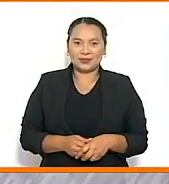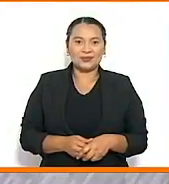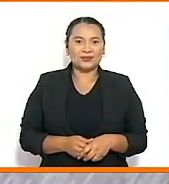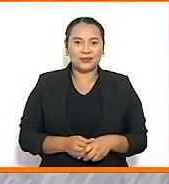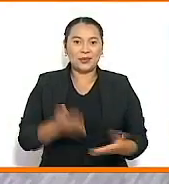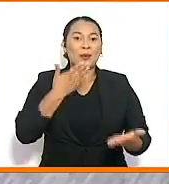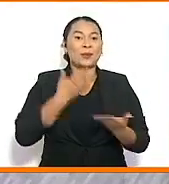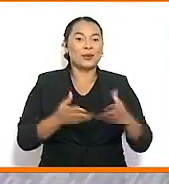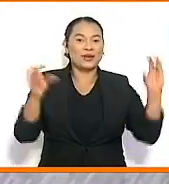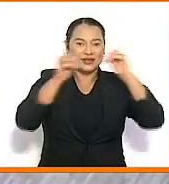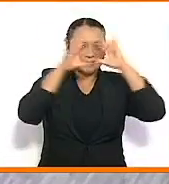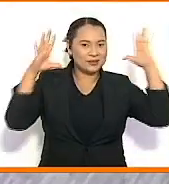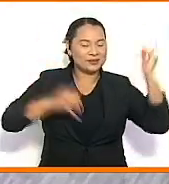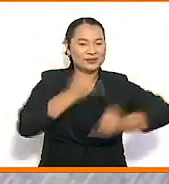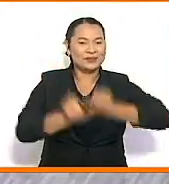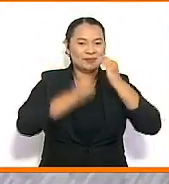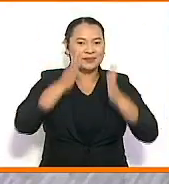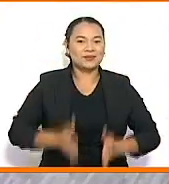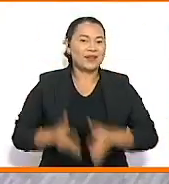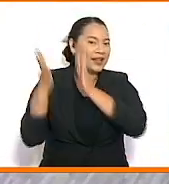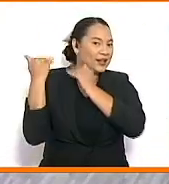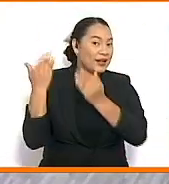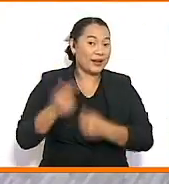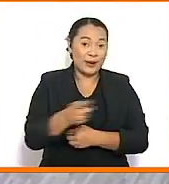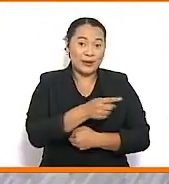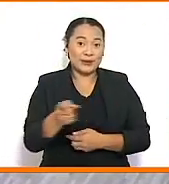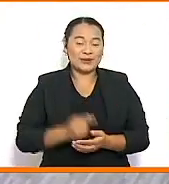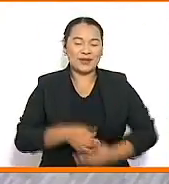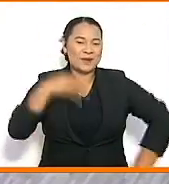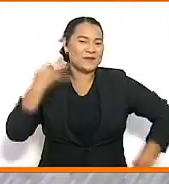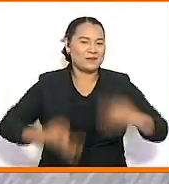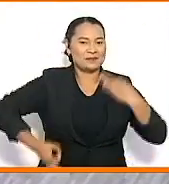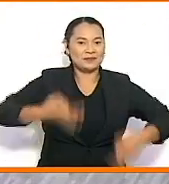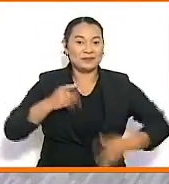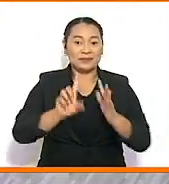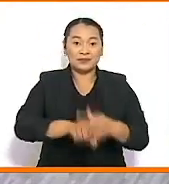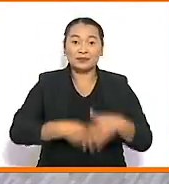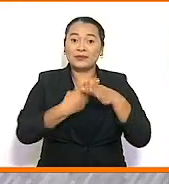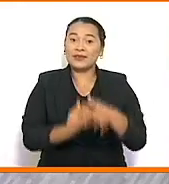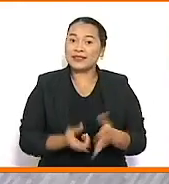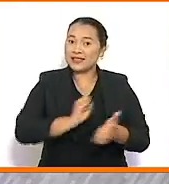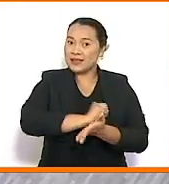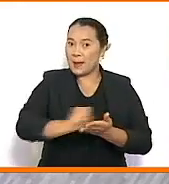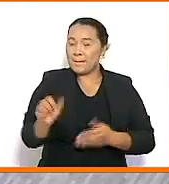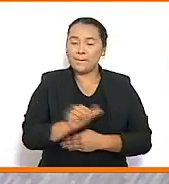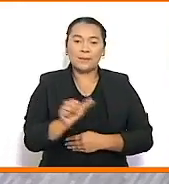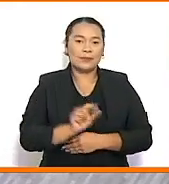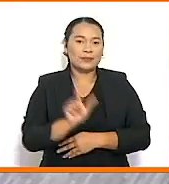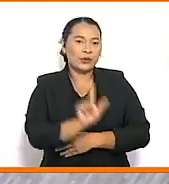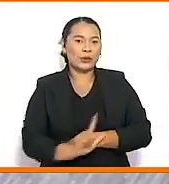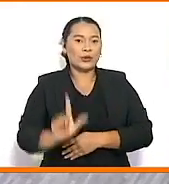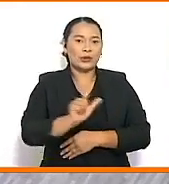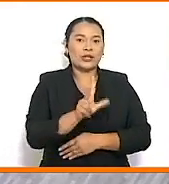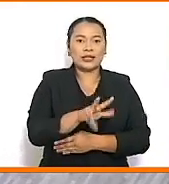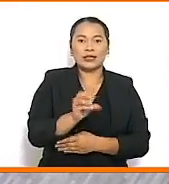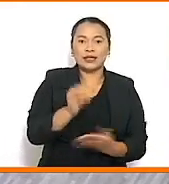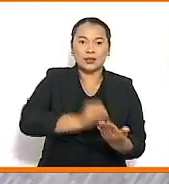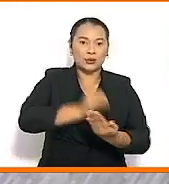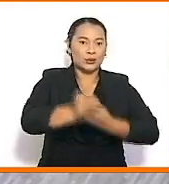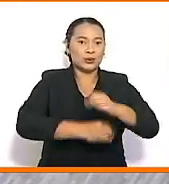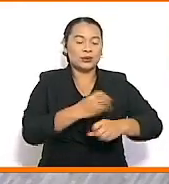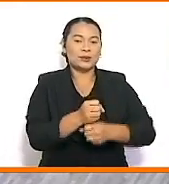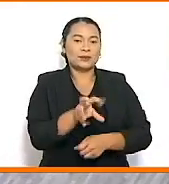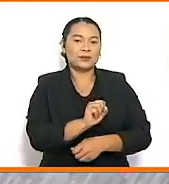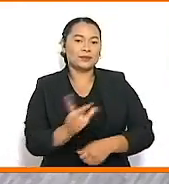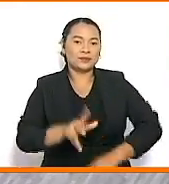Muy buenos días, queridos jugadores. Espero que estén teniendo un feliz inicio de semana. Hoy es lunes 30 de octubre del año 2023.